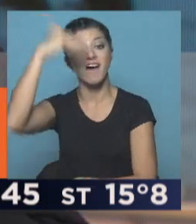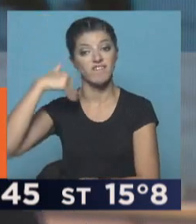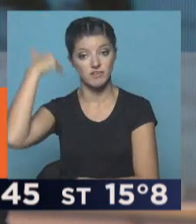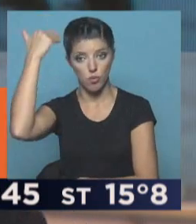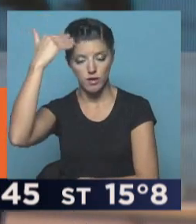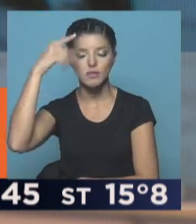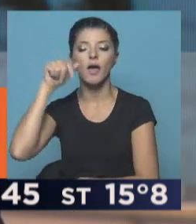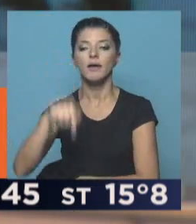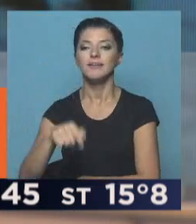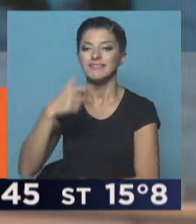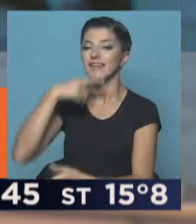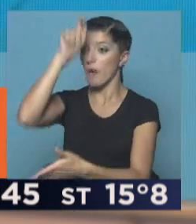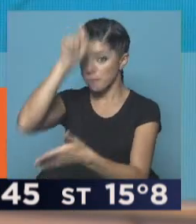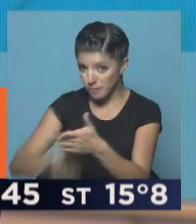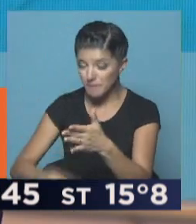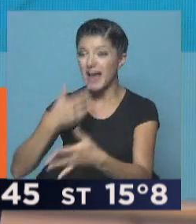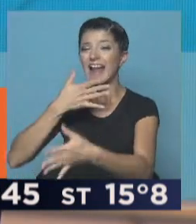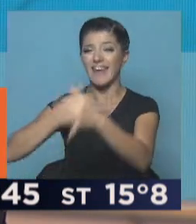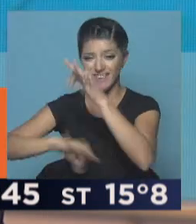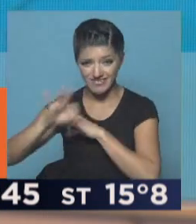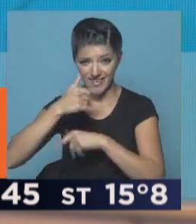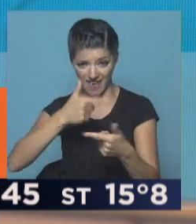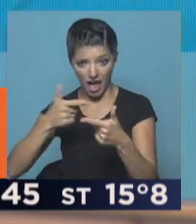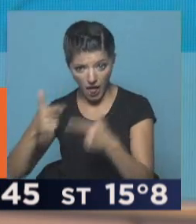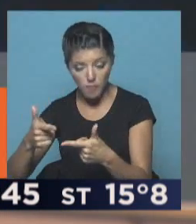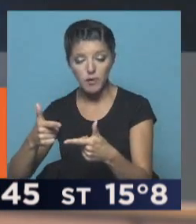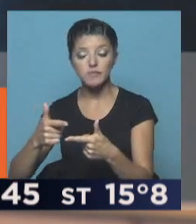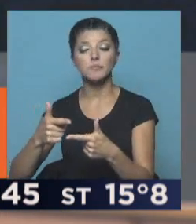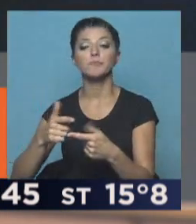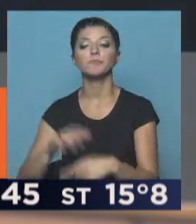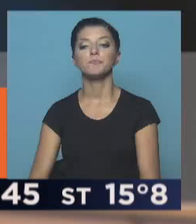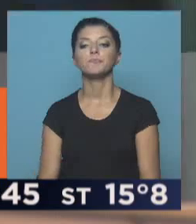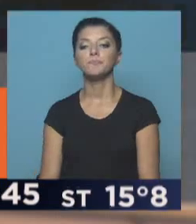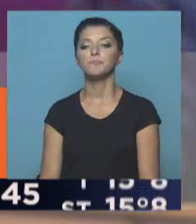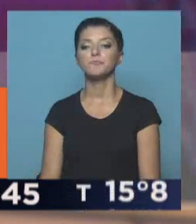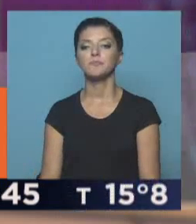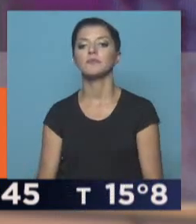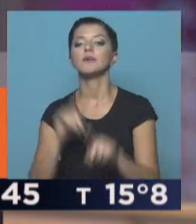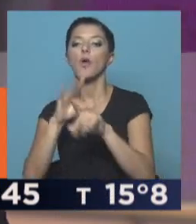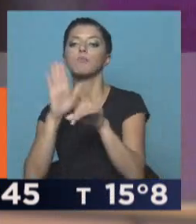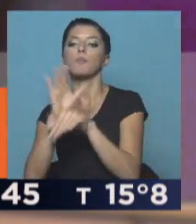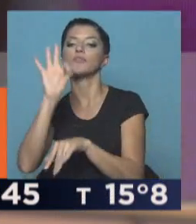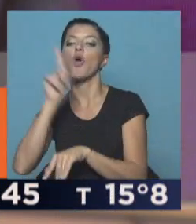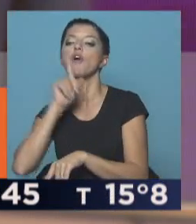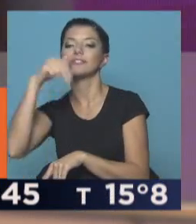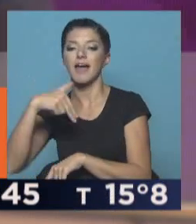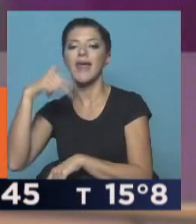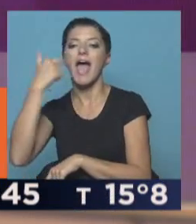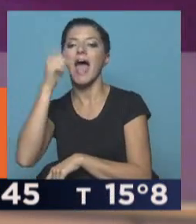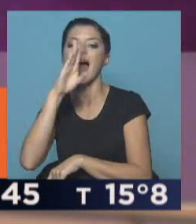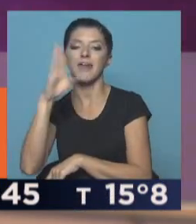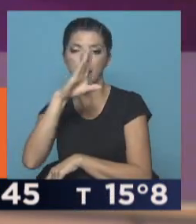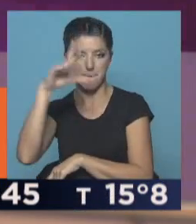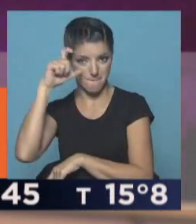en la historia de los Estados Unidos, estamos hablando de venta de armas, y en cierto modo habla de una OTAN árabe. Lo curioso es que